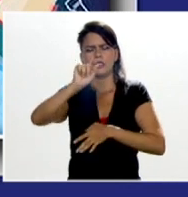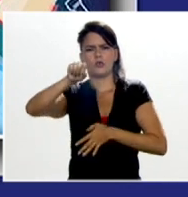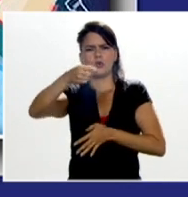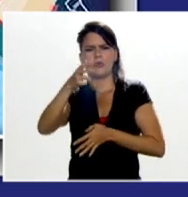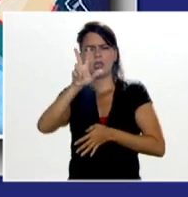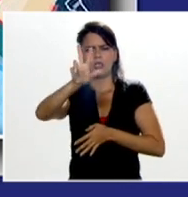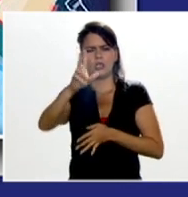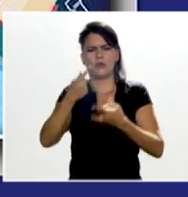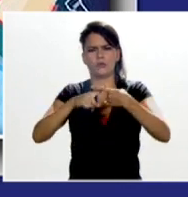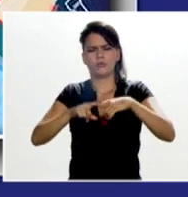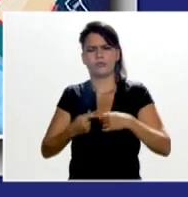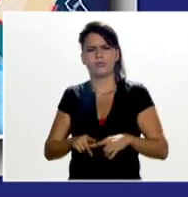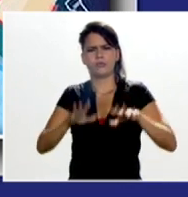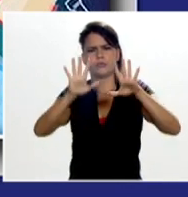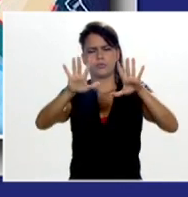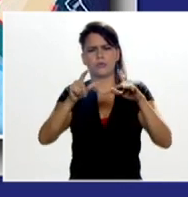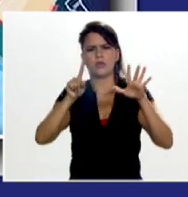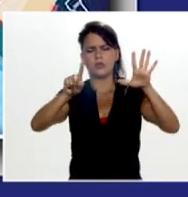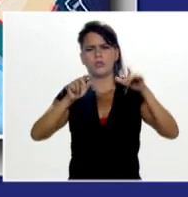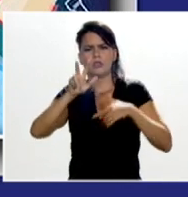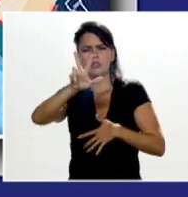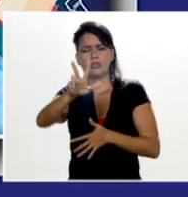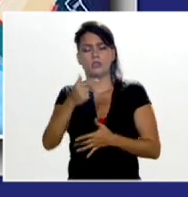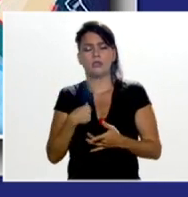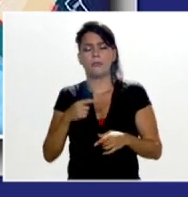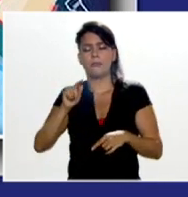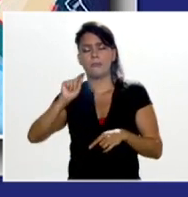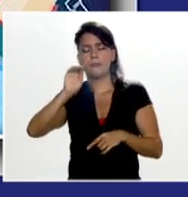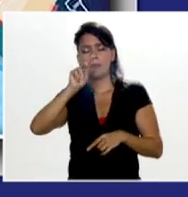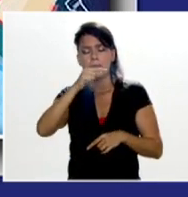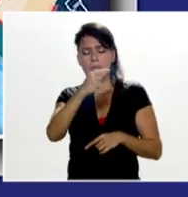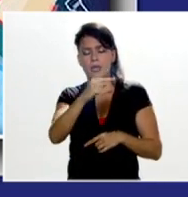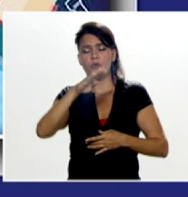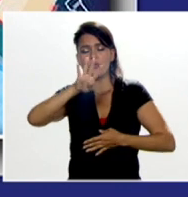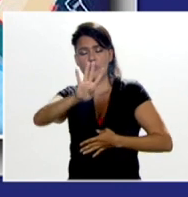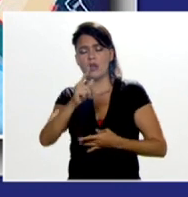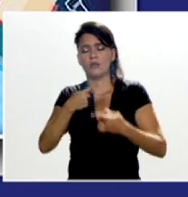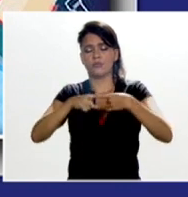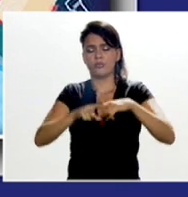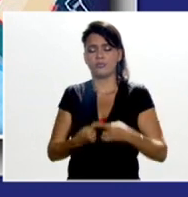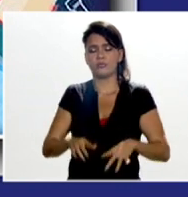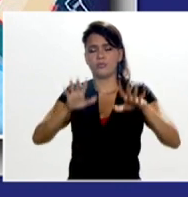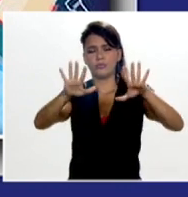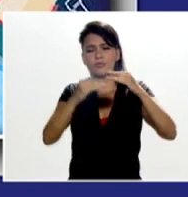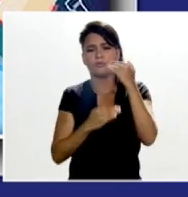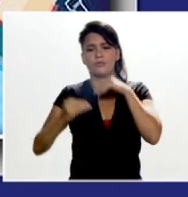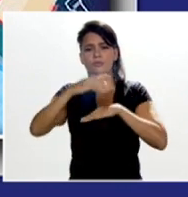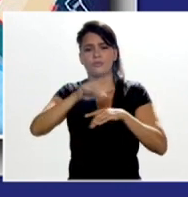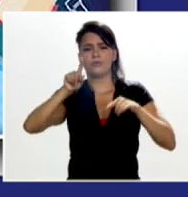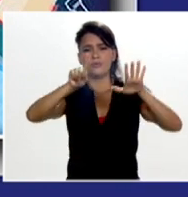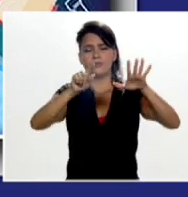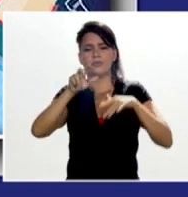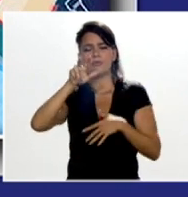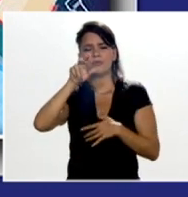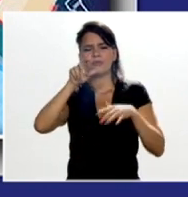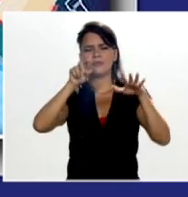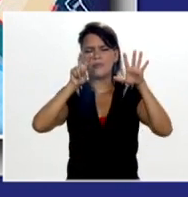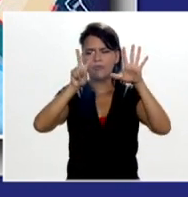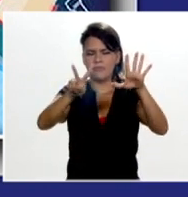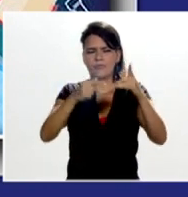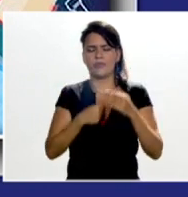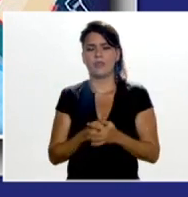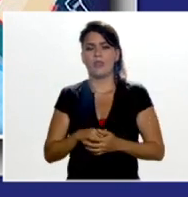5,3 por 10 a la 67 menos 4 por 10 a la 67. La segunda, 3,6 por